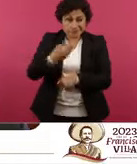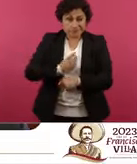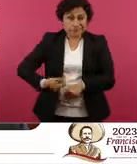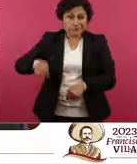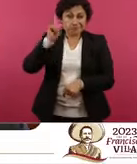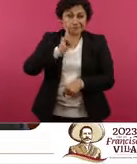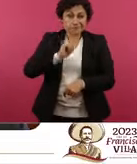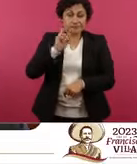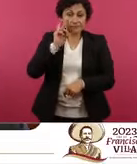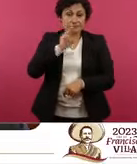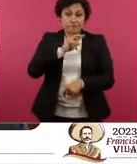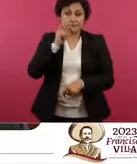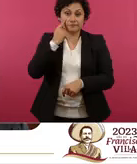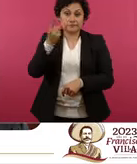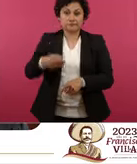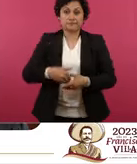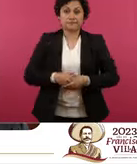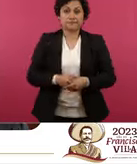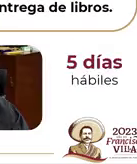tuvo muy pocos días,